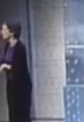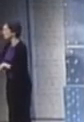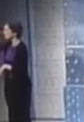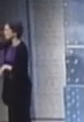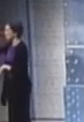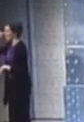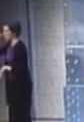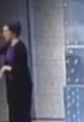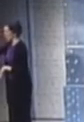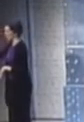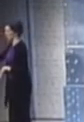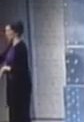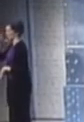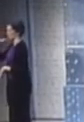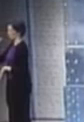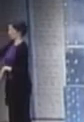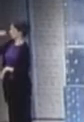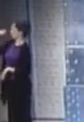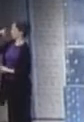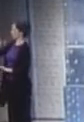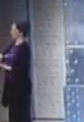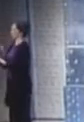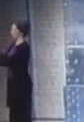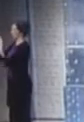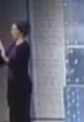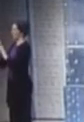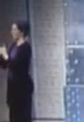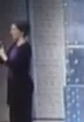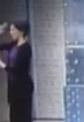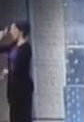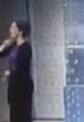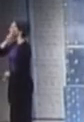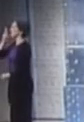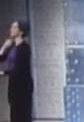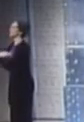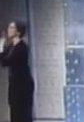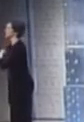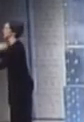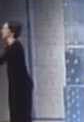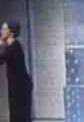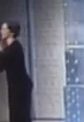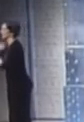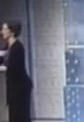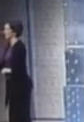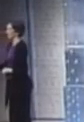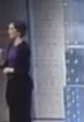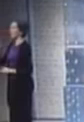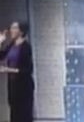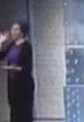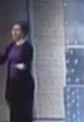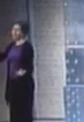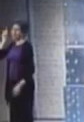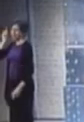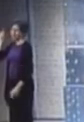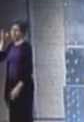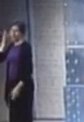comentarios como padres de familia que llegaban, yo en el colegio llegaban y decían: mire, mi maestra, mi hijo